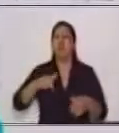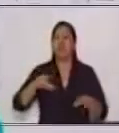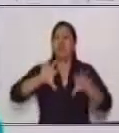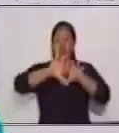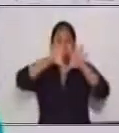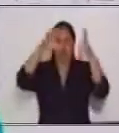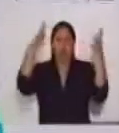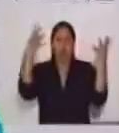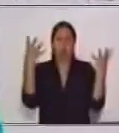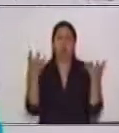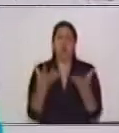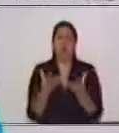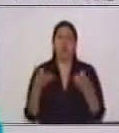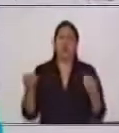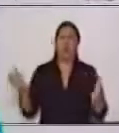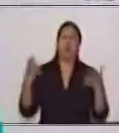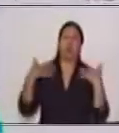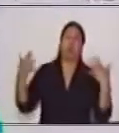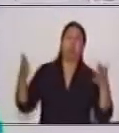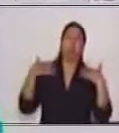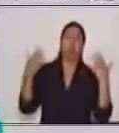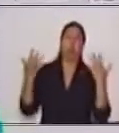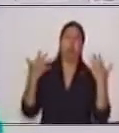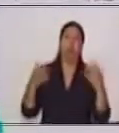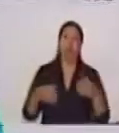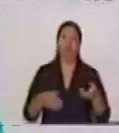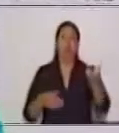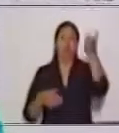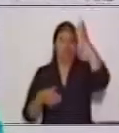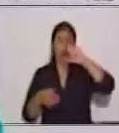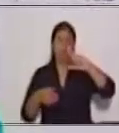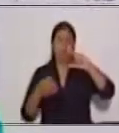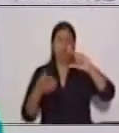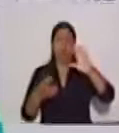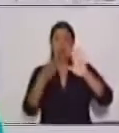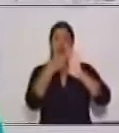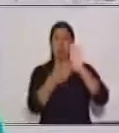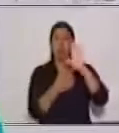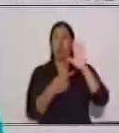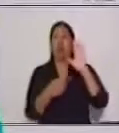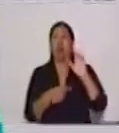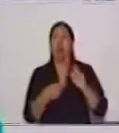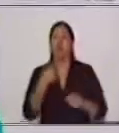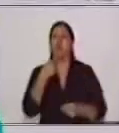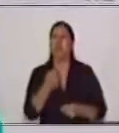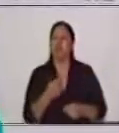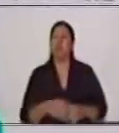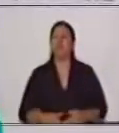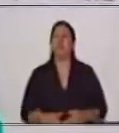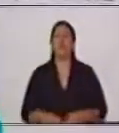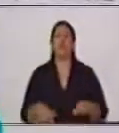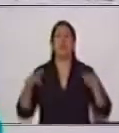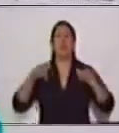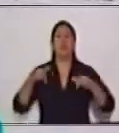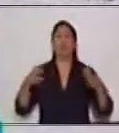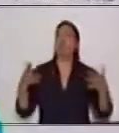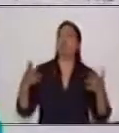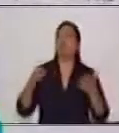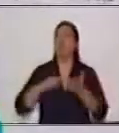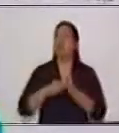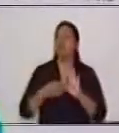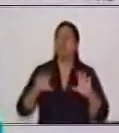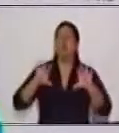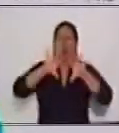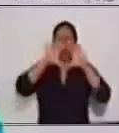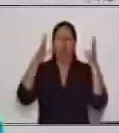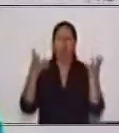Seguidamente, en un solo párrafo, la introducción. El fenómeno del calentamiento global